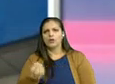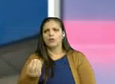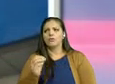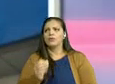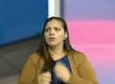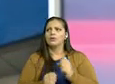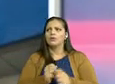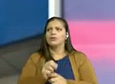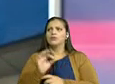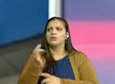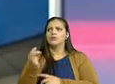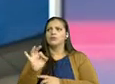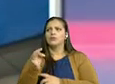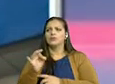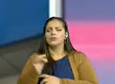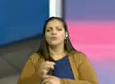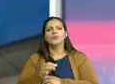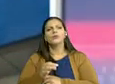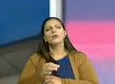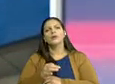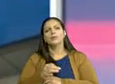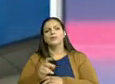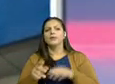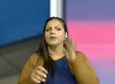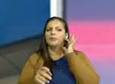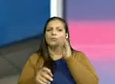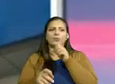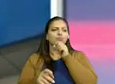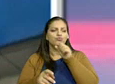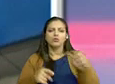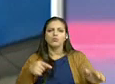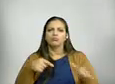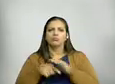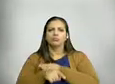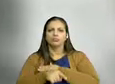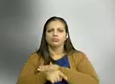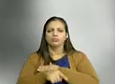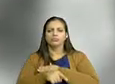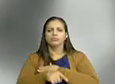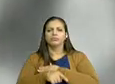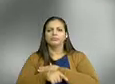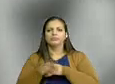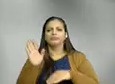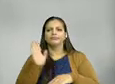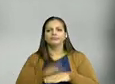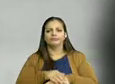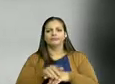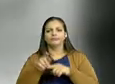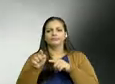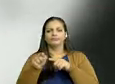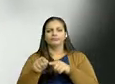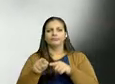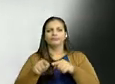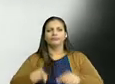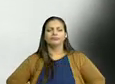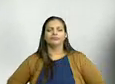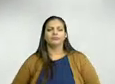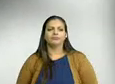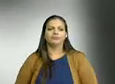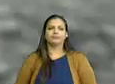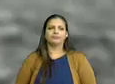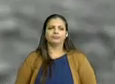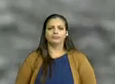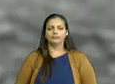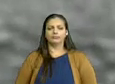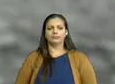años, tendría prisión preventiva por el presunto delito de asesinato. Tras el hecho, la mujer de 68 años fue llevada